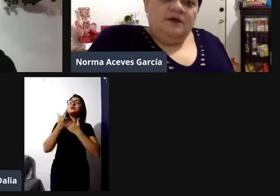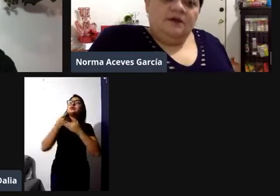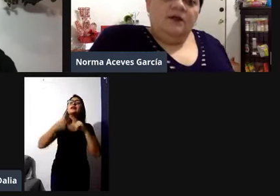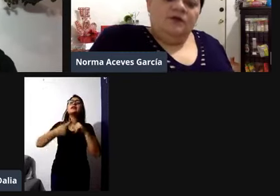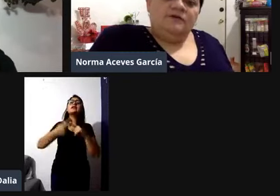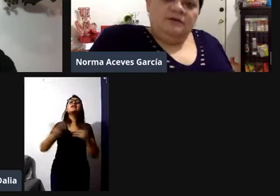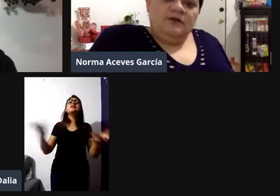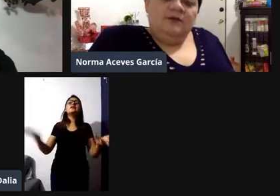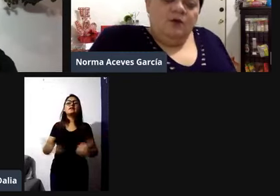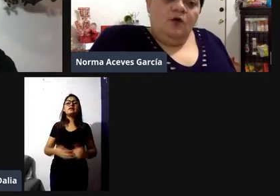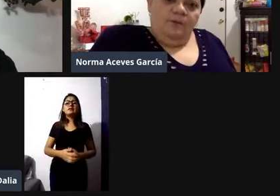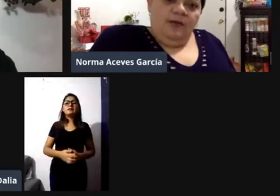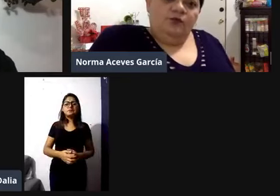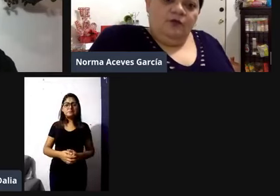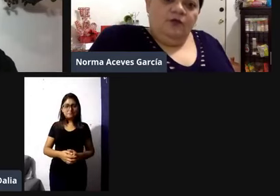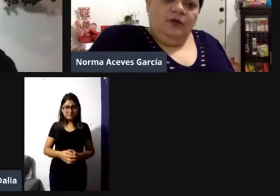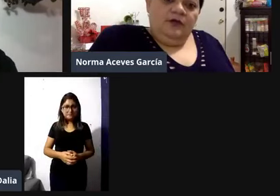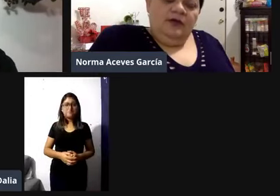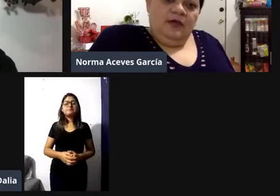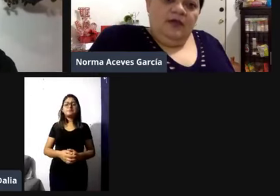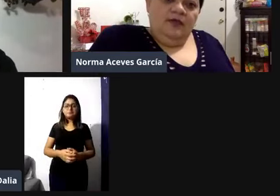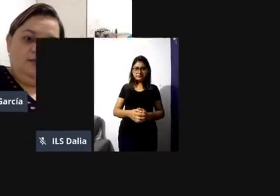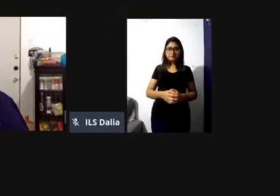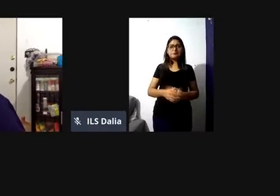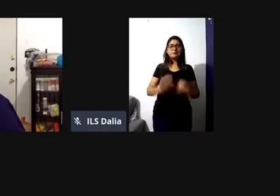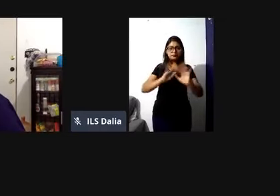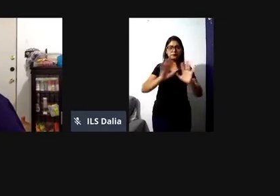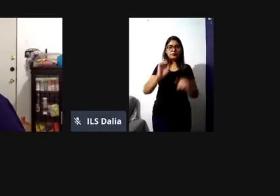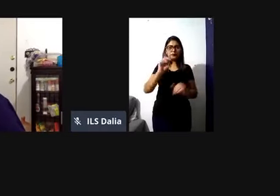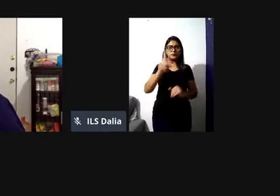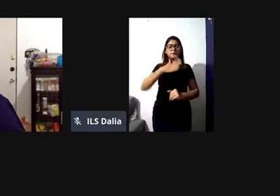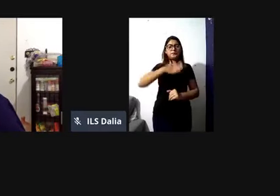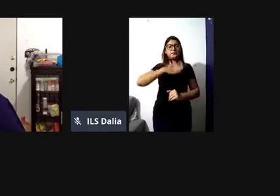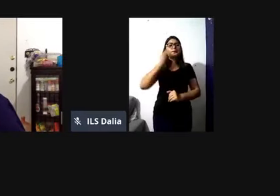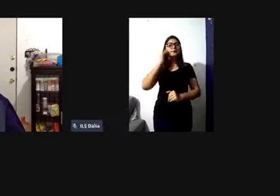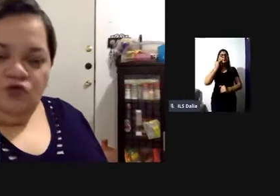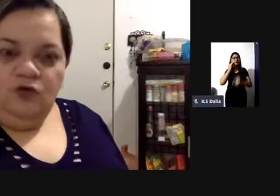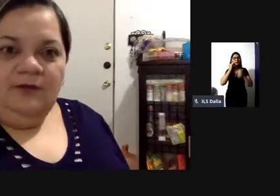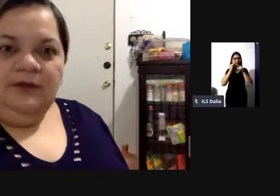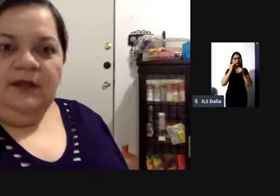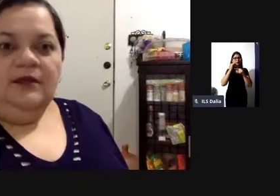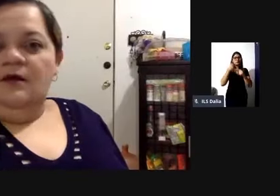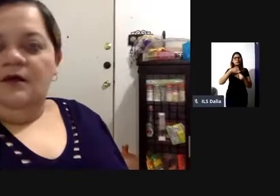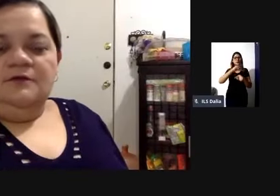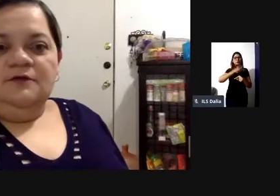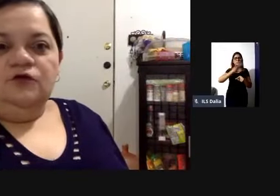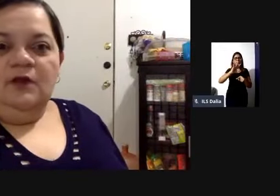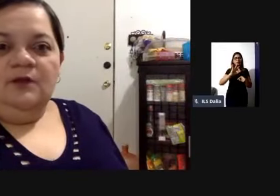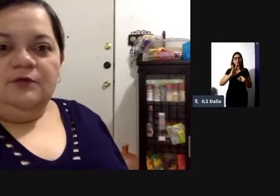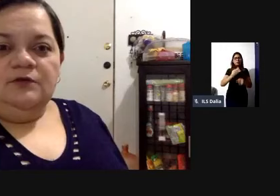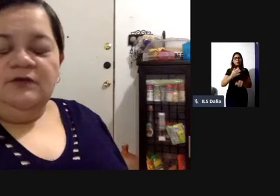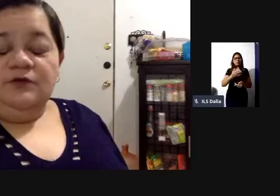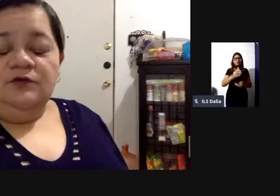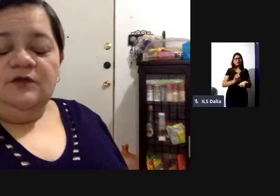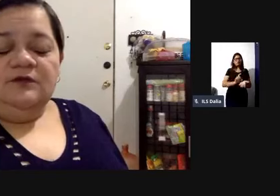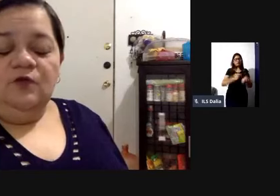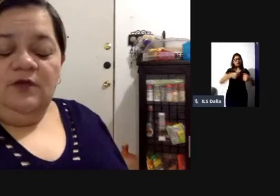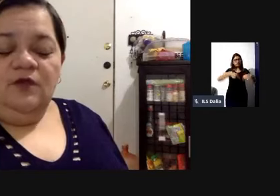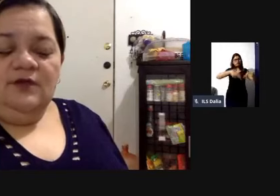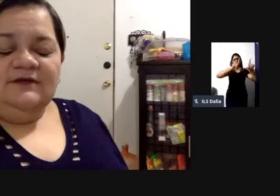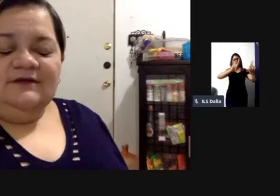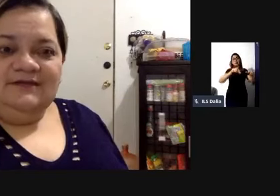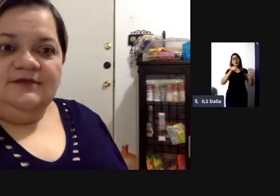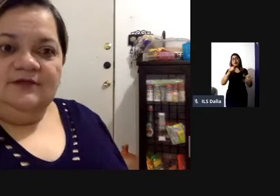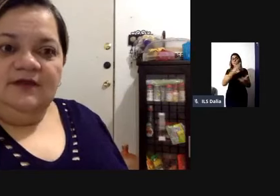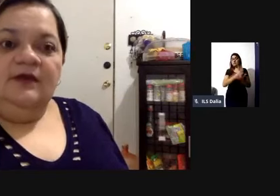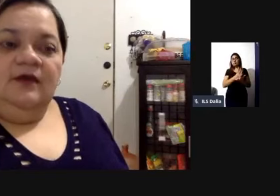Sí, claro que sí. También lo comparto ahí en mi Facebook para que no solamente él, sino todas las personas cuidadoras